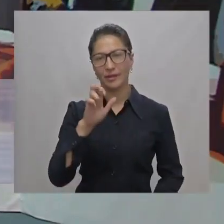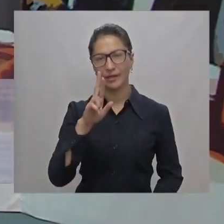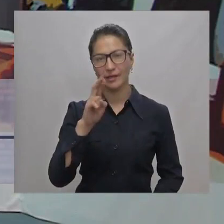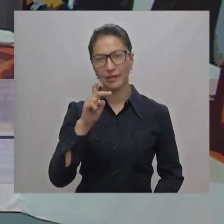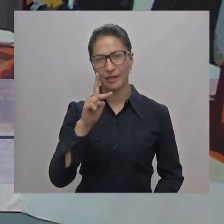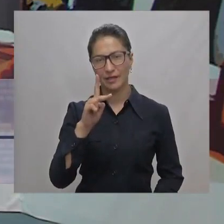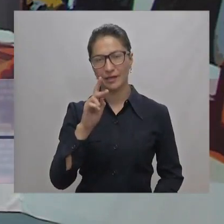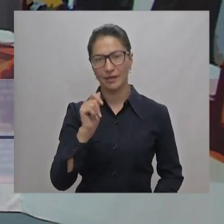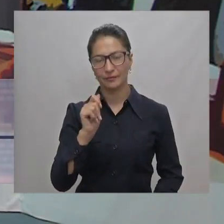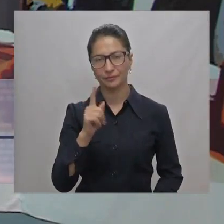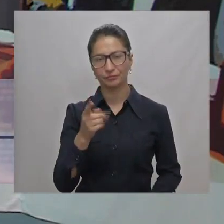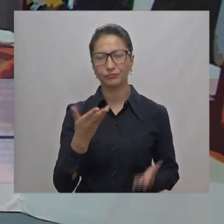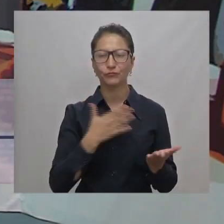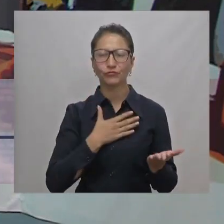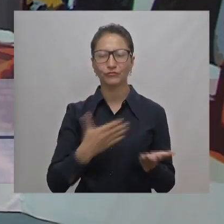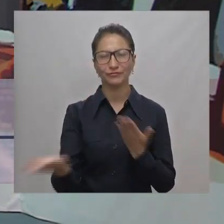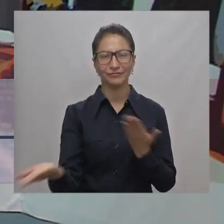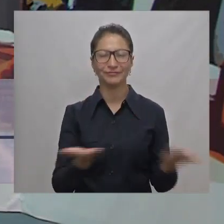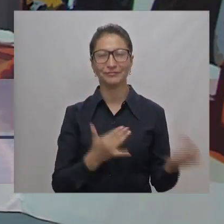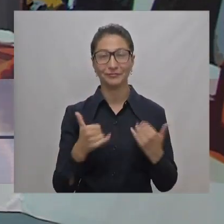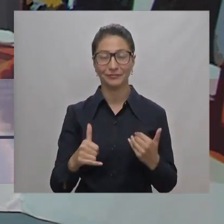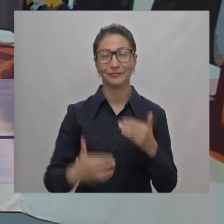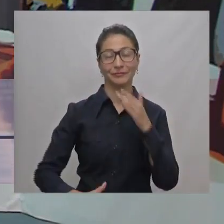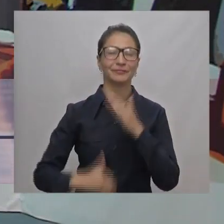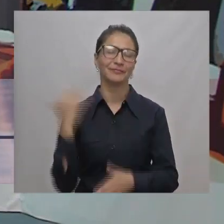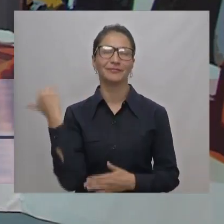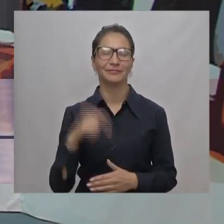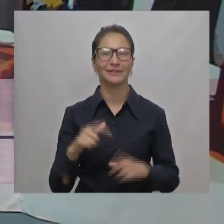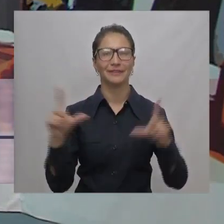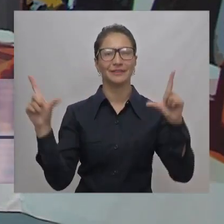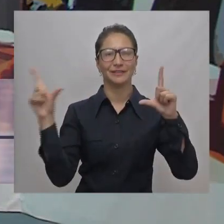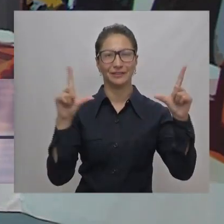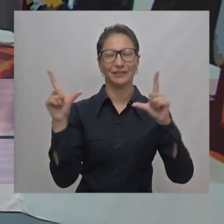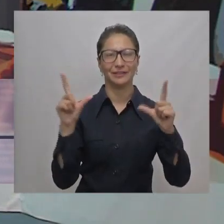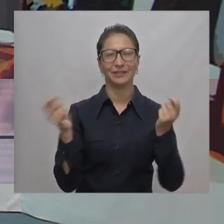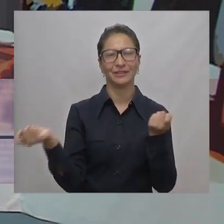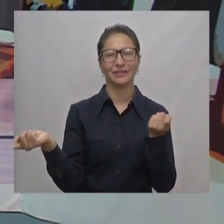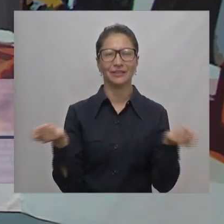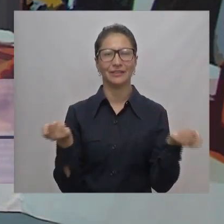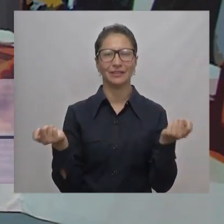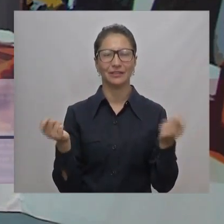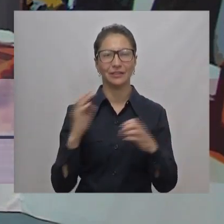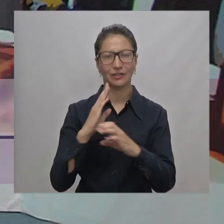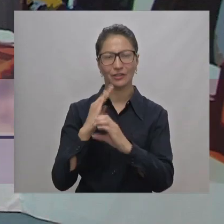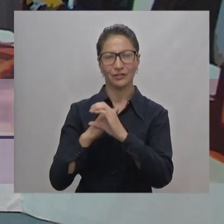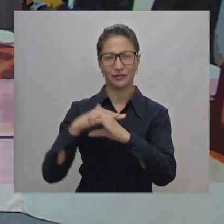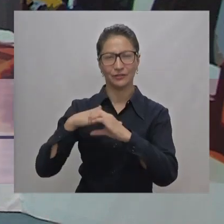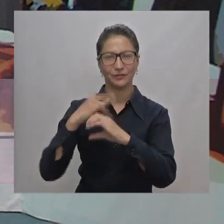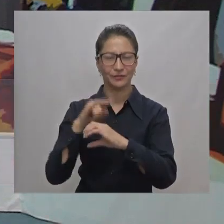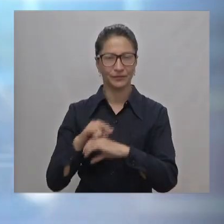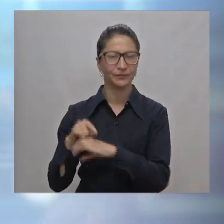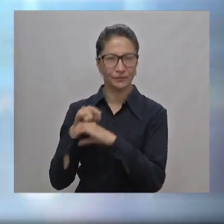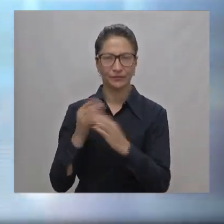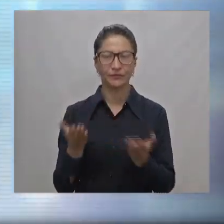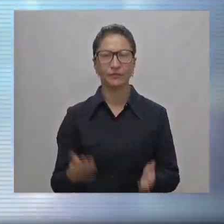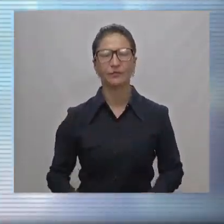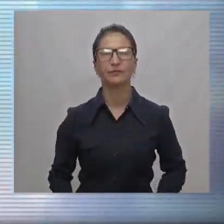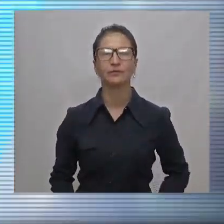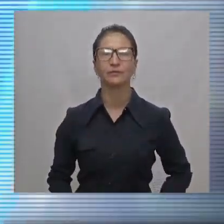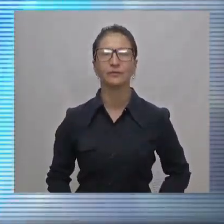Soy Erika Fontalvo y es un gusto volver a estar con ustedes. Quédense, aquí comienza Colombia Tiene Control.